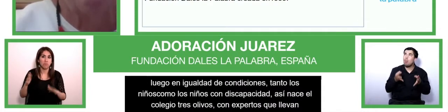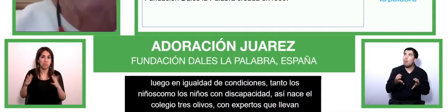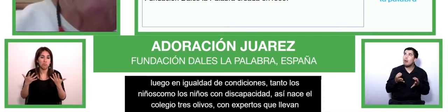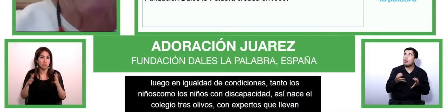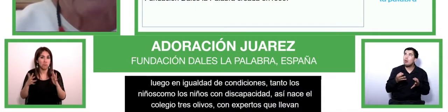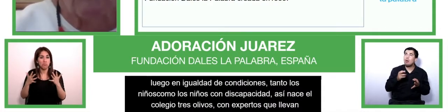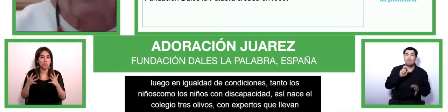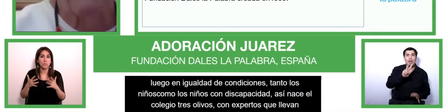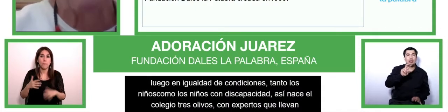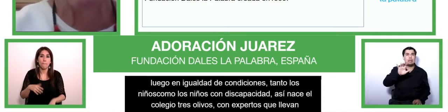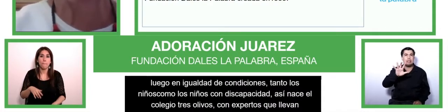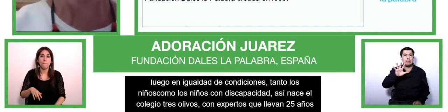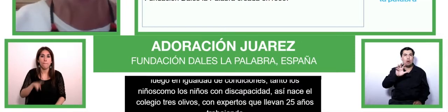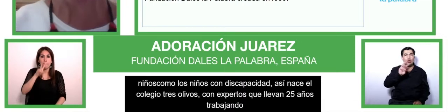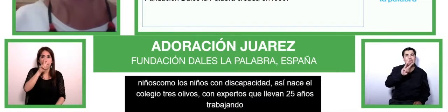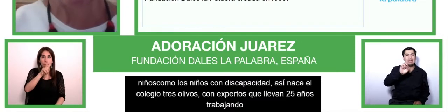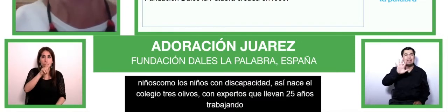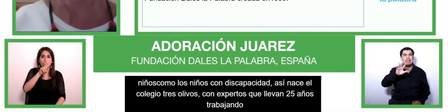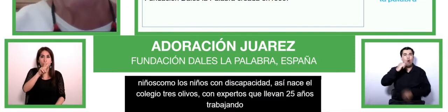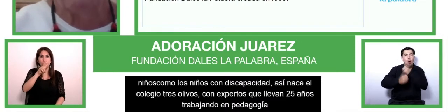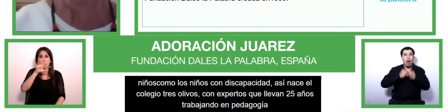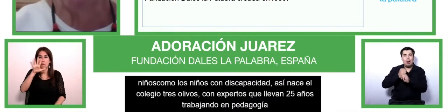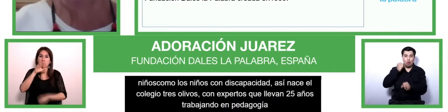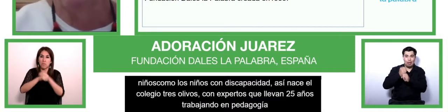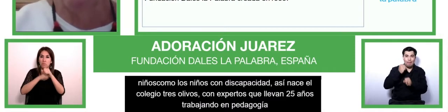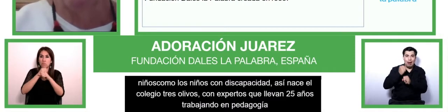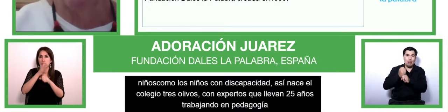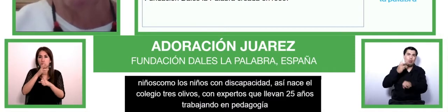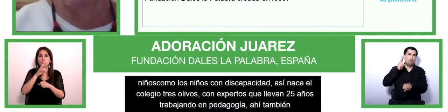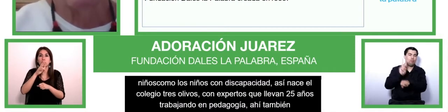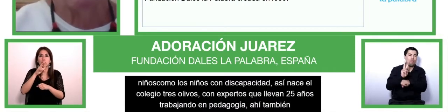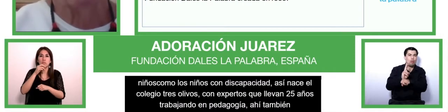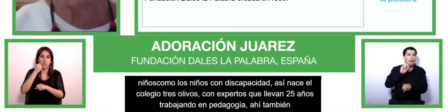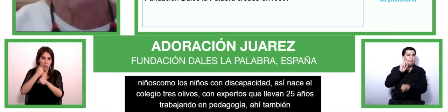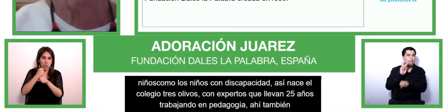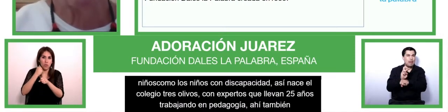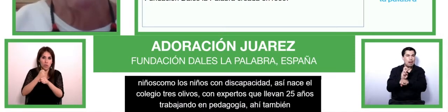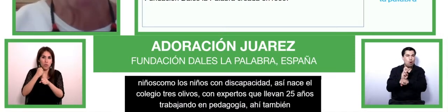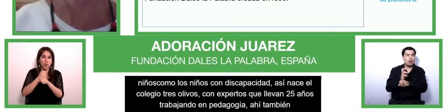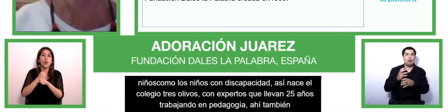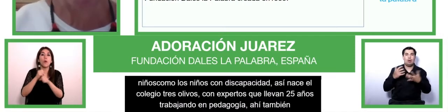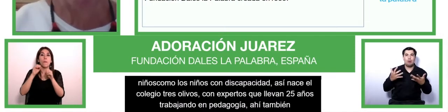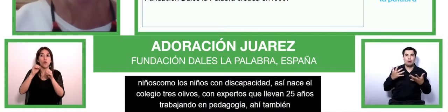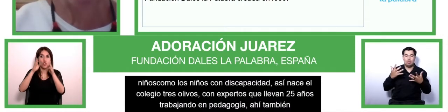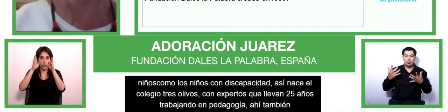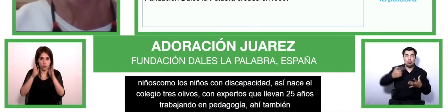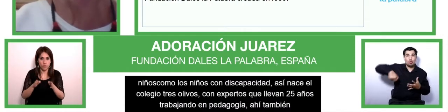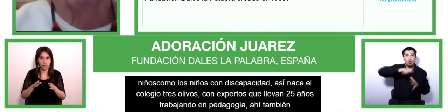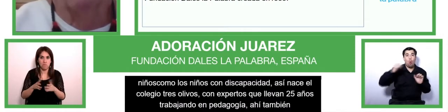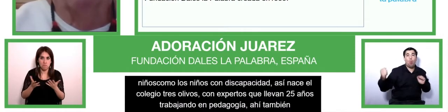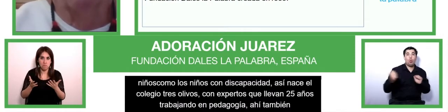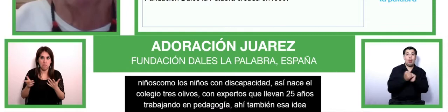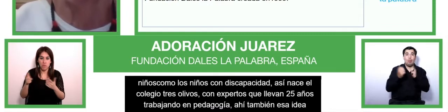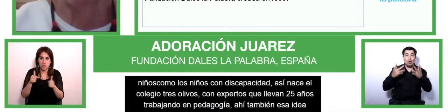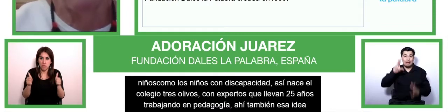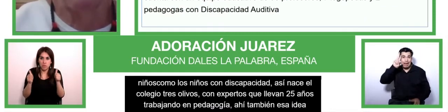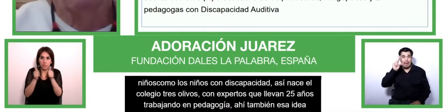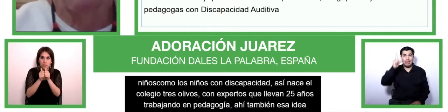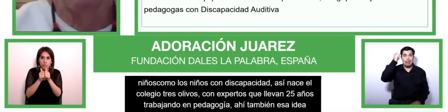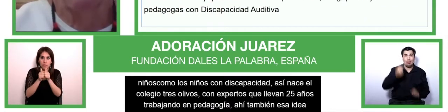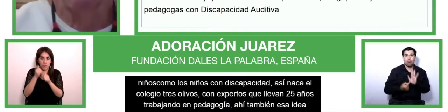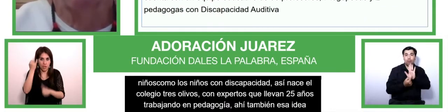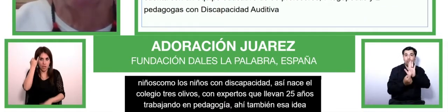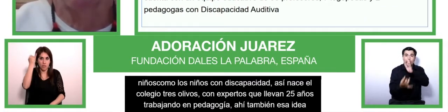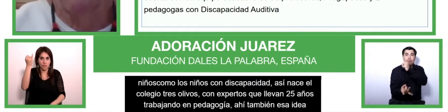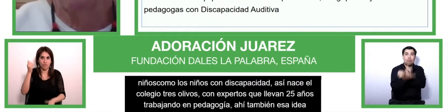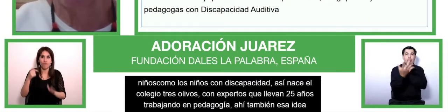trabajando en pedagogía. Y ahí también nos juntamos con esa idea que ha lanzado el director